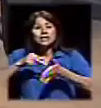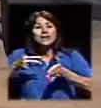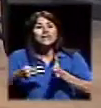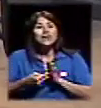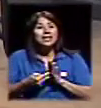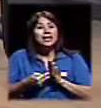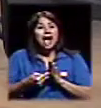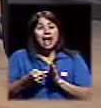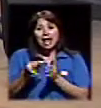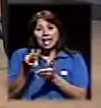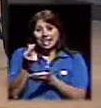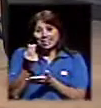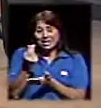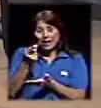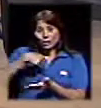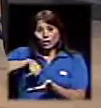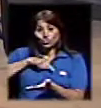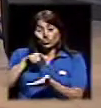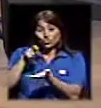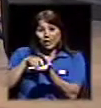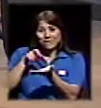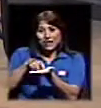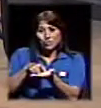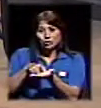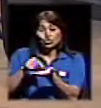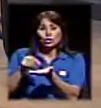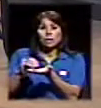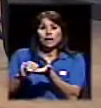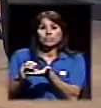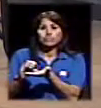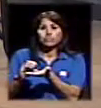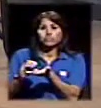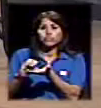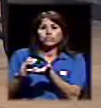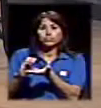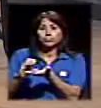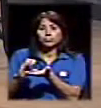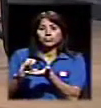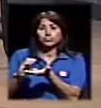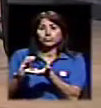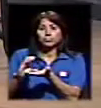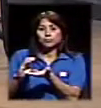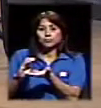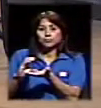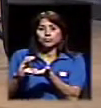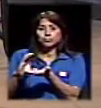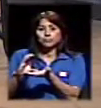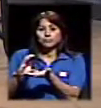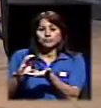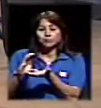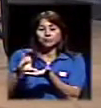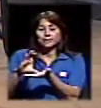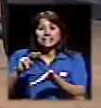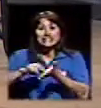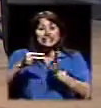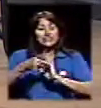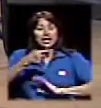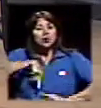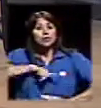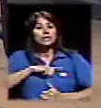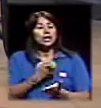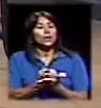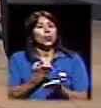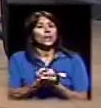va creciendo. Así que tenemos serios aprietos en nuestra economía, un